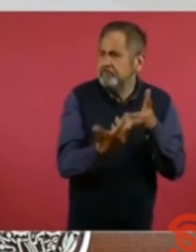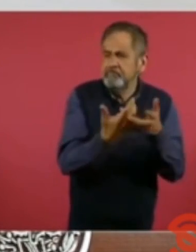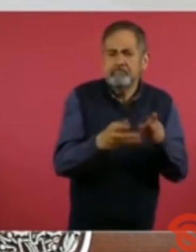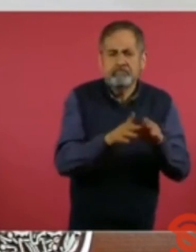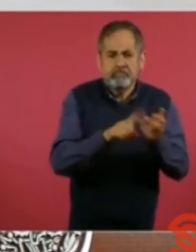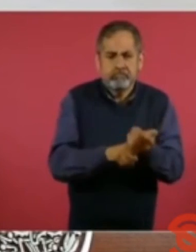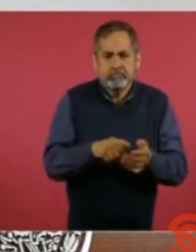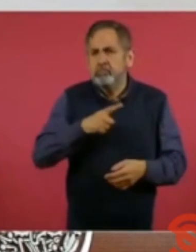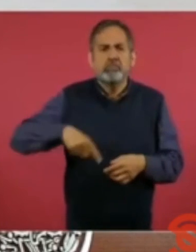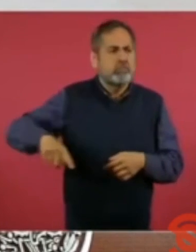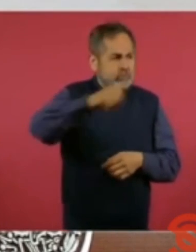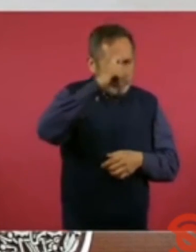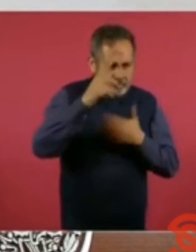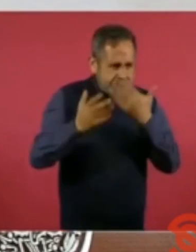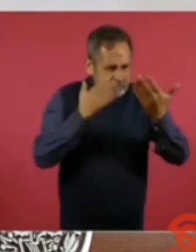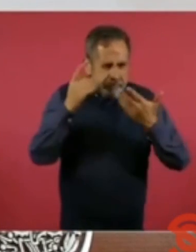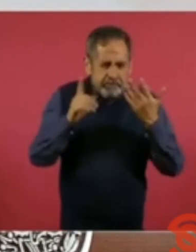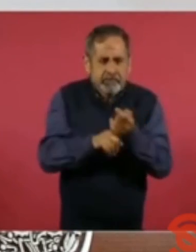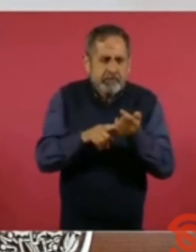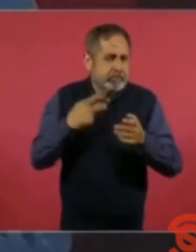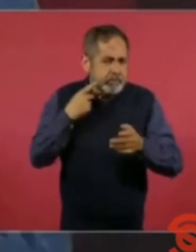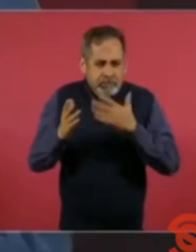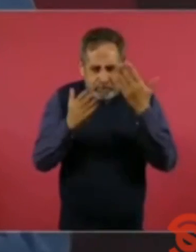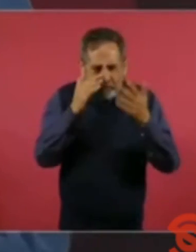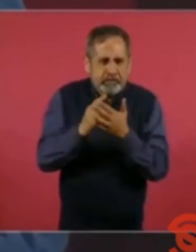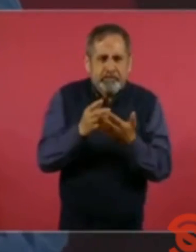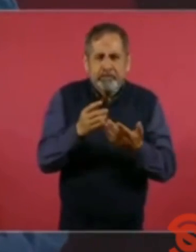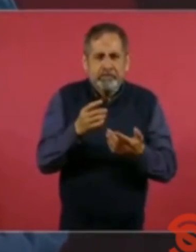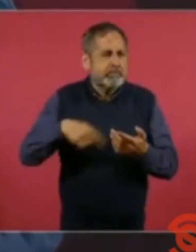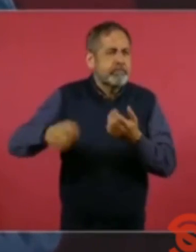porque el pragmatismo no es